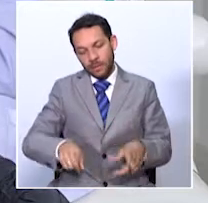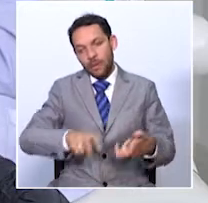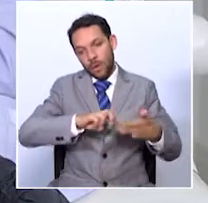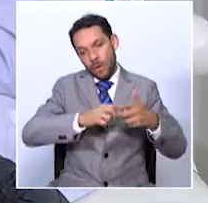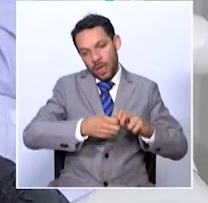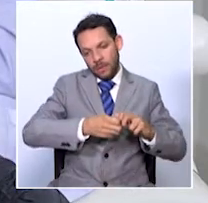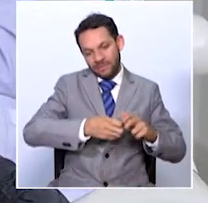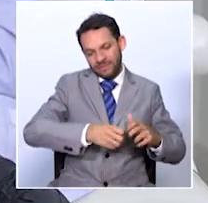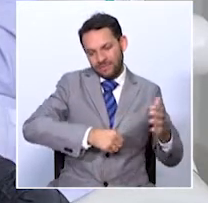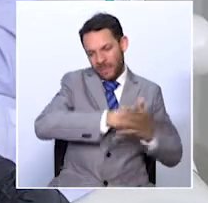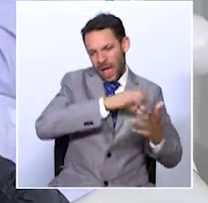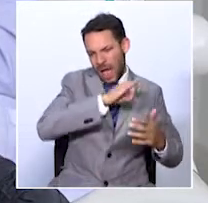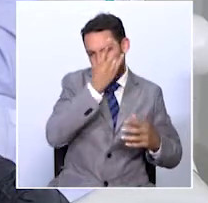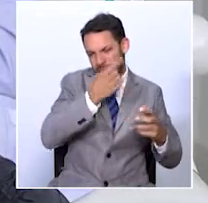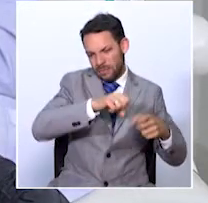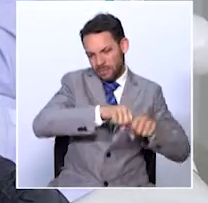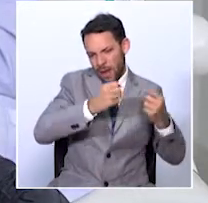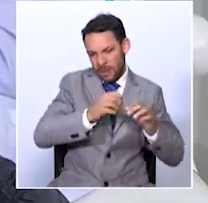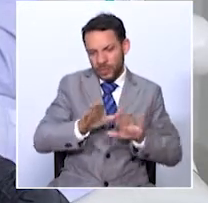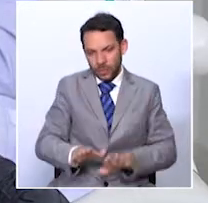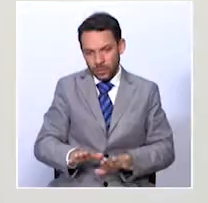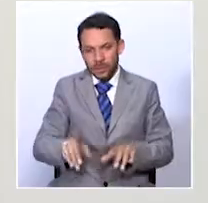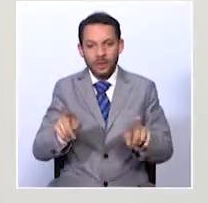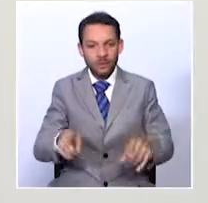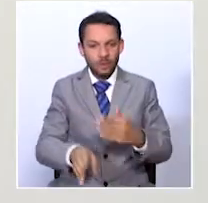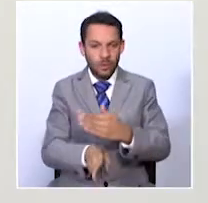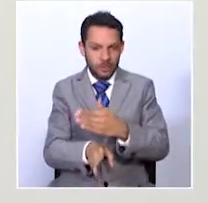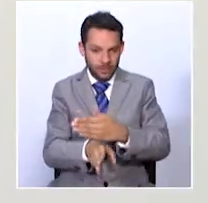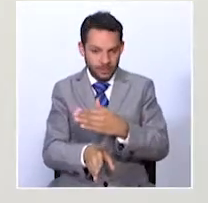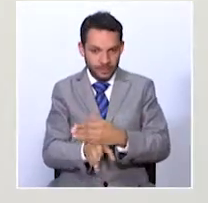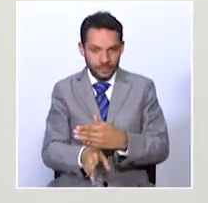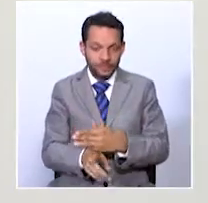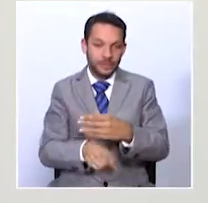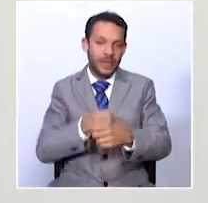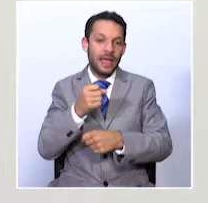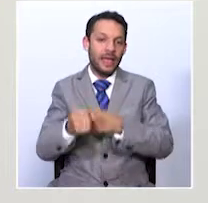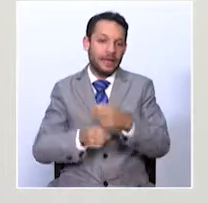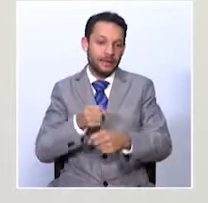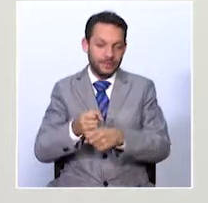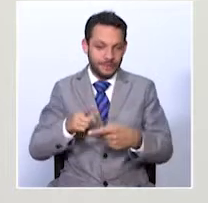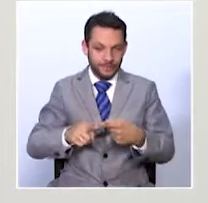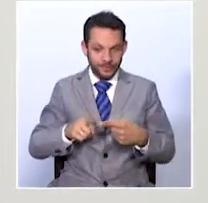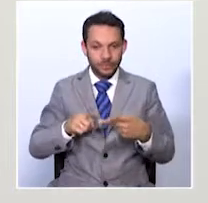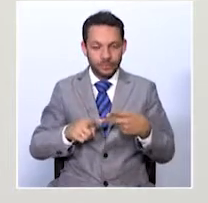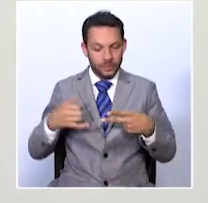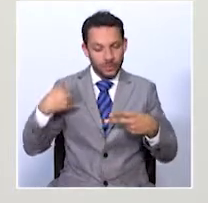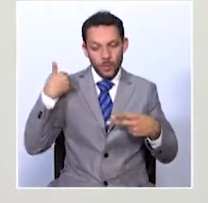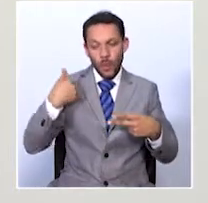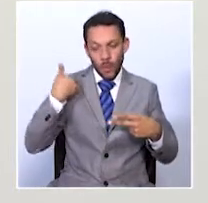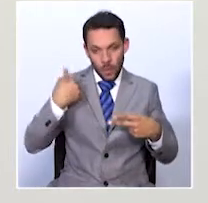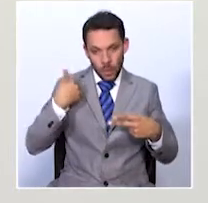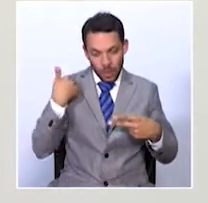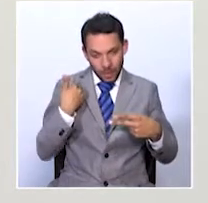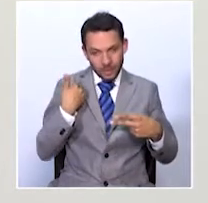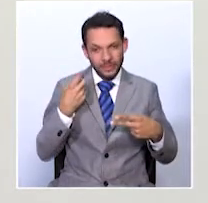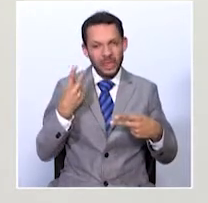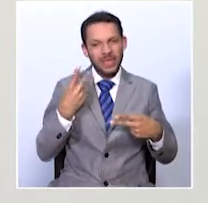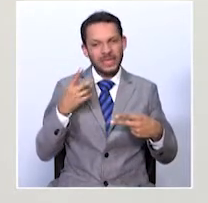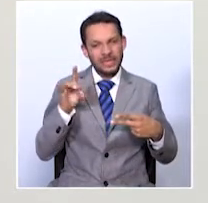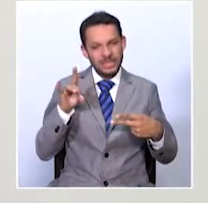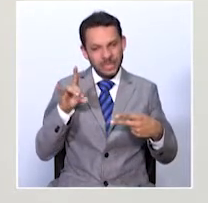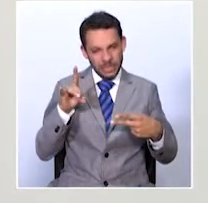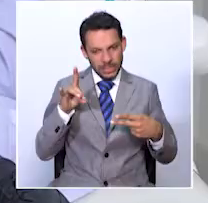cosas, pero vamos a continuar con las edades. La juventud, entonces ya los adolescentes y los